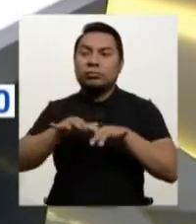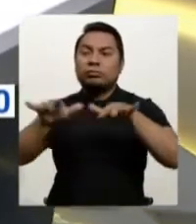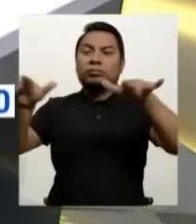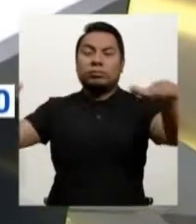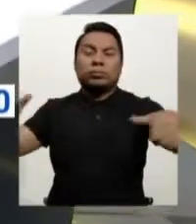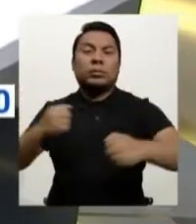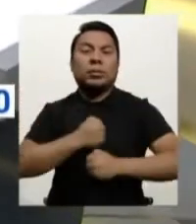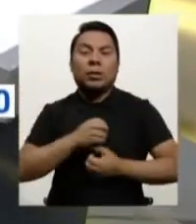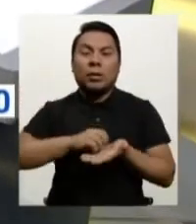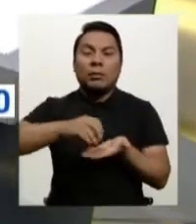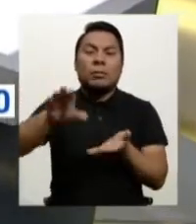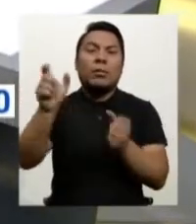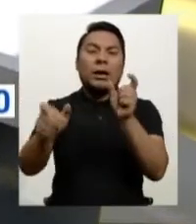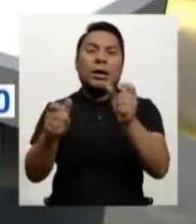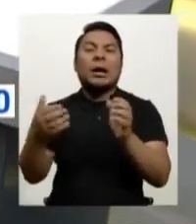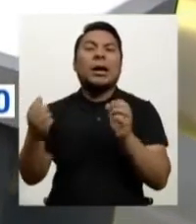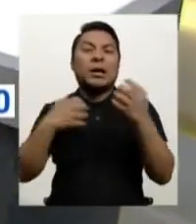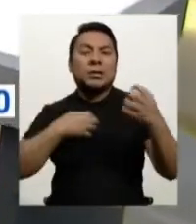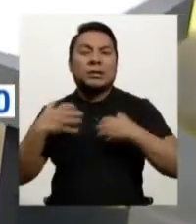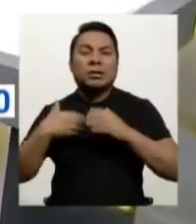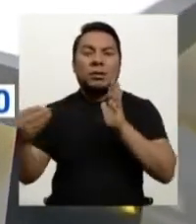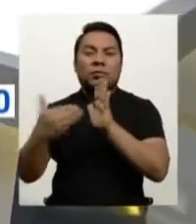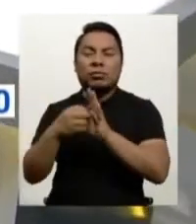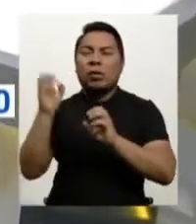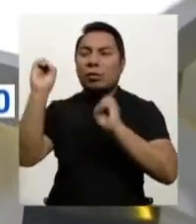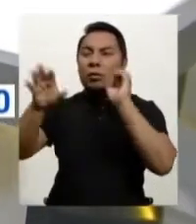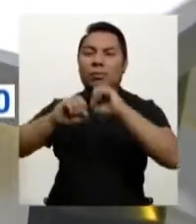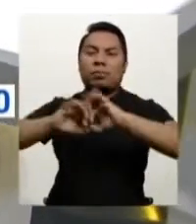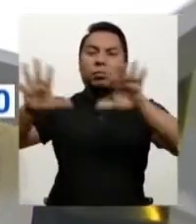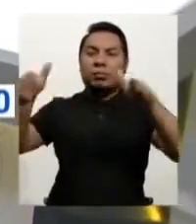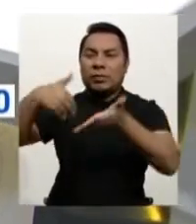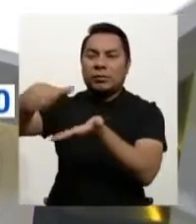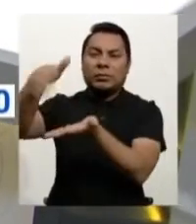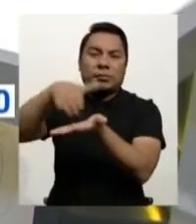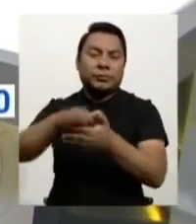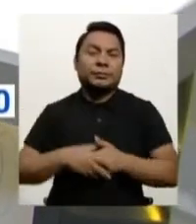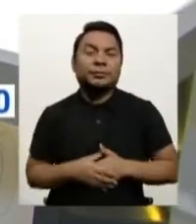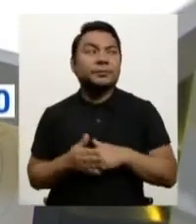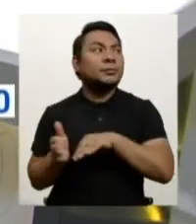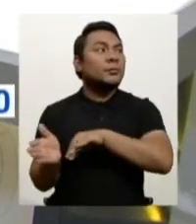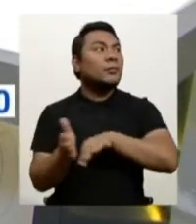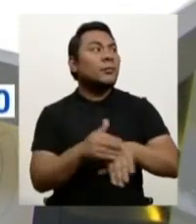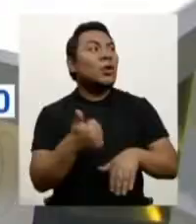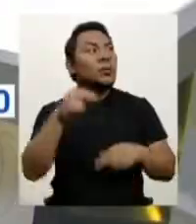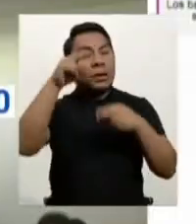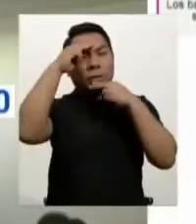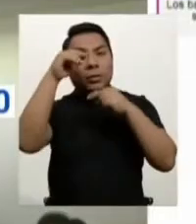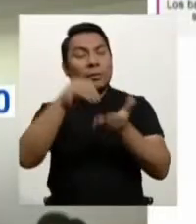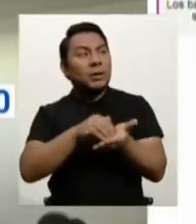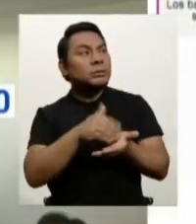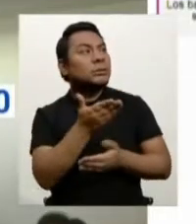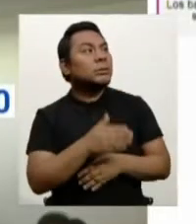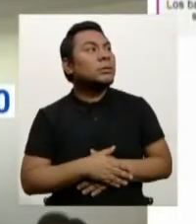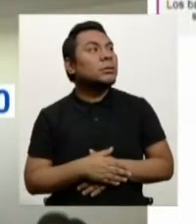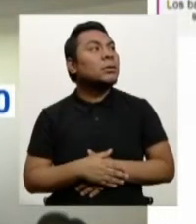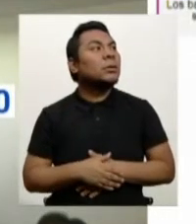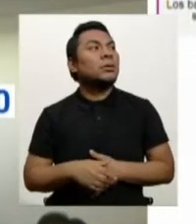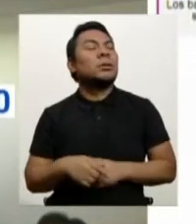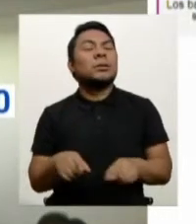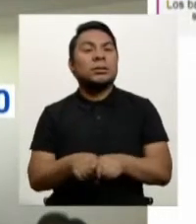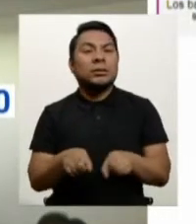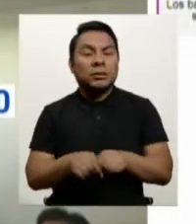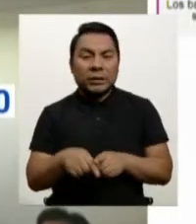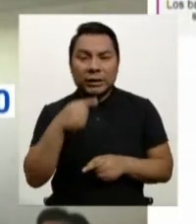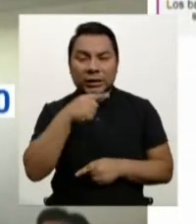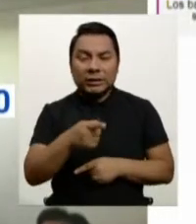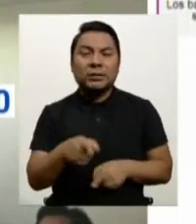con gases lacrimógenos. Una noticia más, Huanipa. El electo gobernador, vale más la